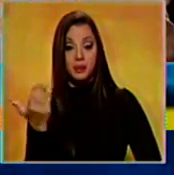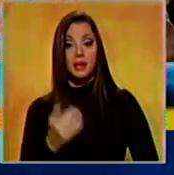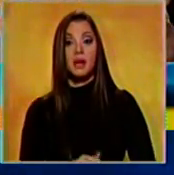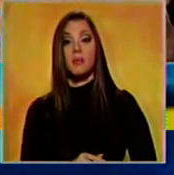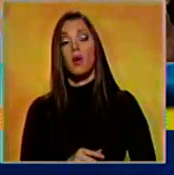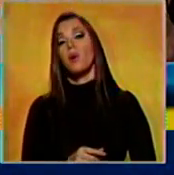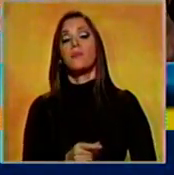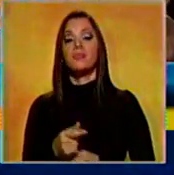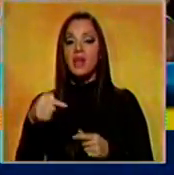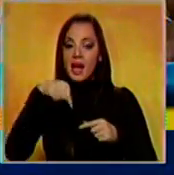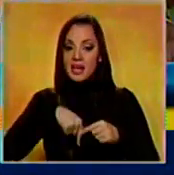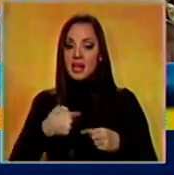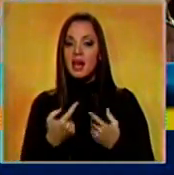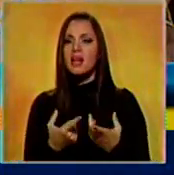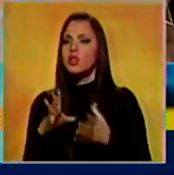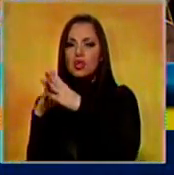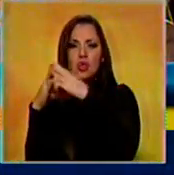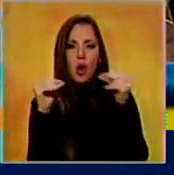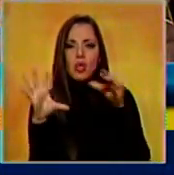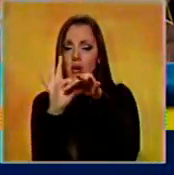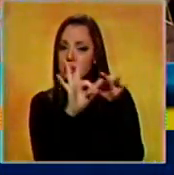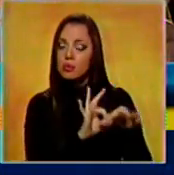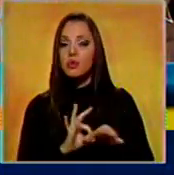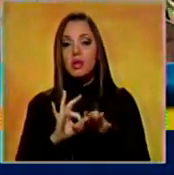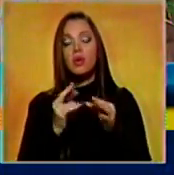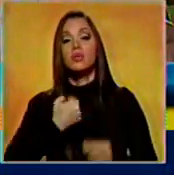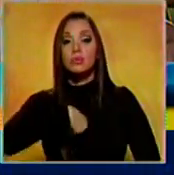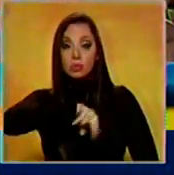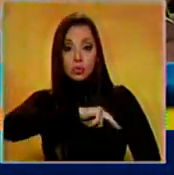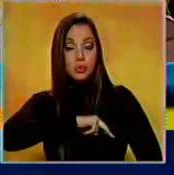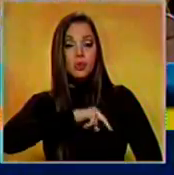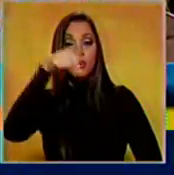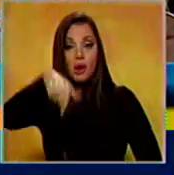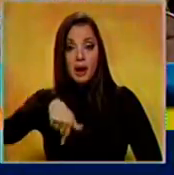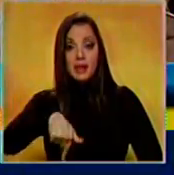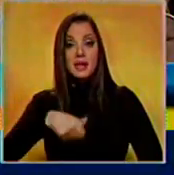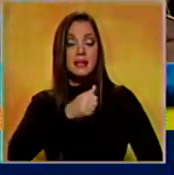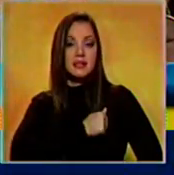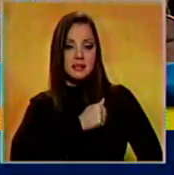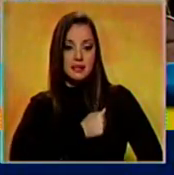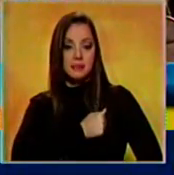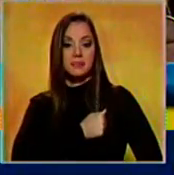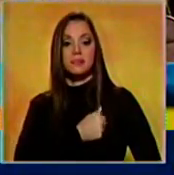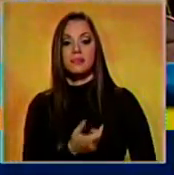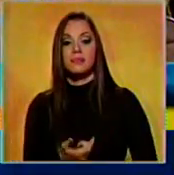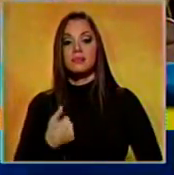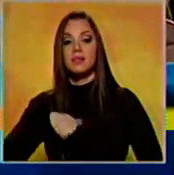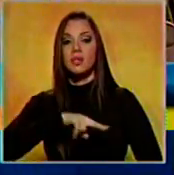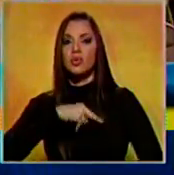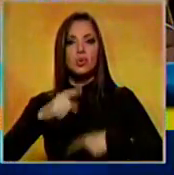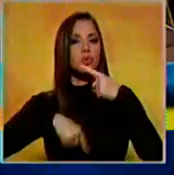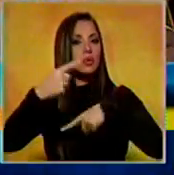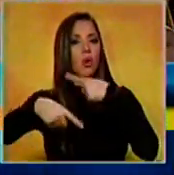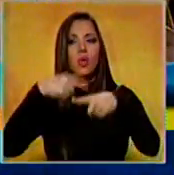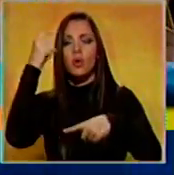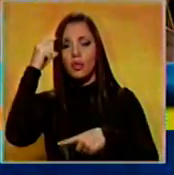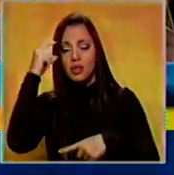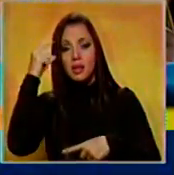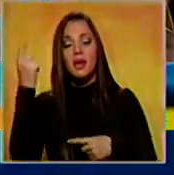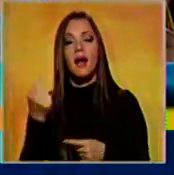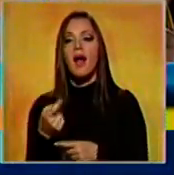de adentro hacia afuera, de la mano de las comunidades. Eso es lo que estamos haciendo hoy acá en Chacao y lo que estamos haciendo simultáneamente en muchas